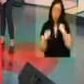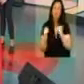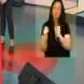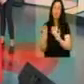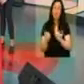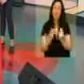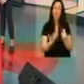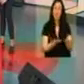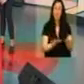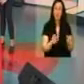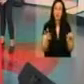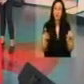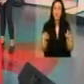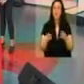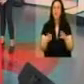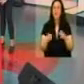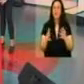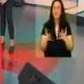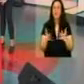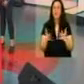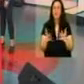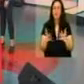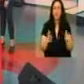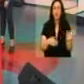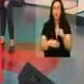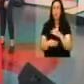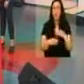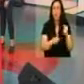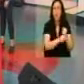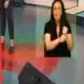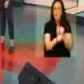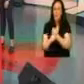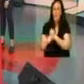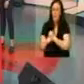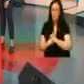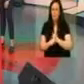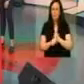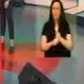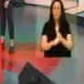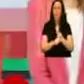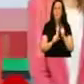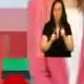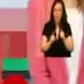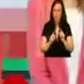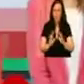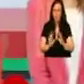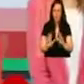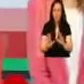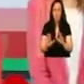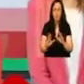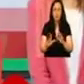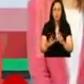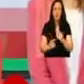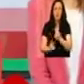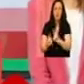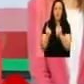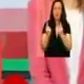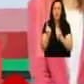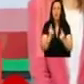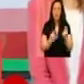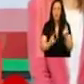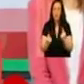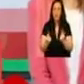es recaudada por todos los funcionarios, propietarios, obreros, empleados. Cada uno, como es justamente